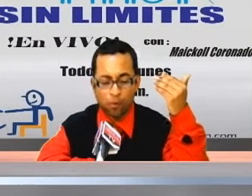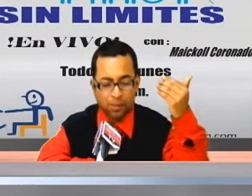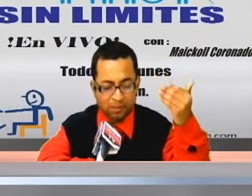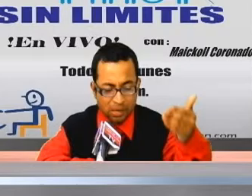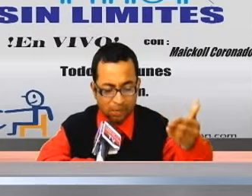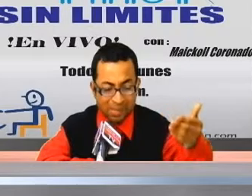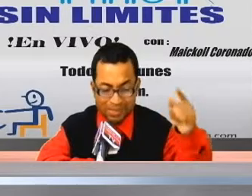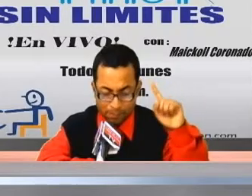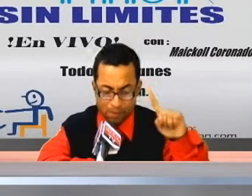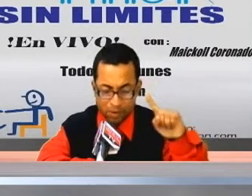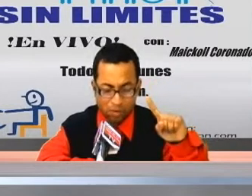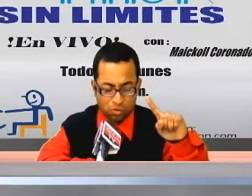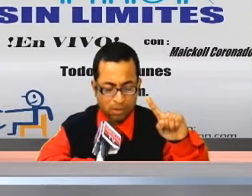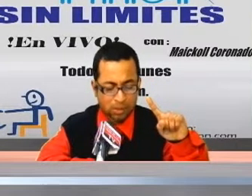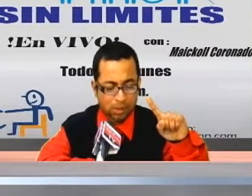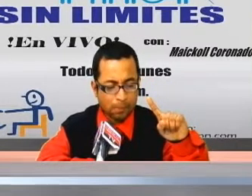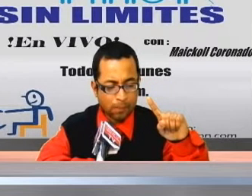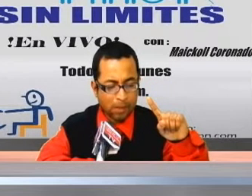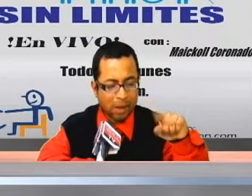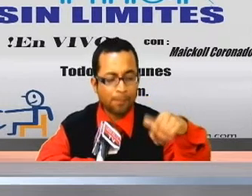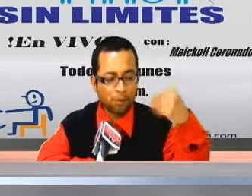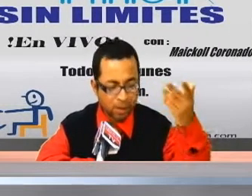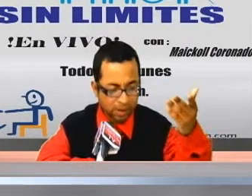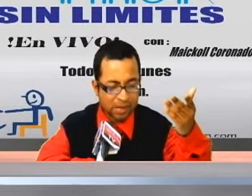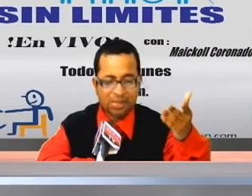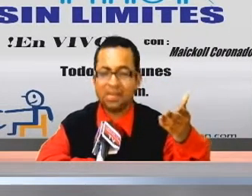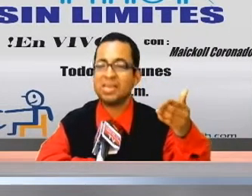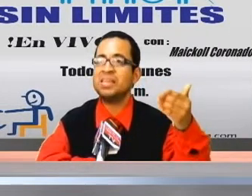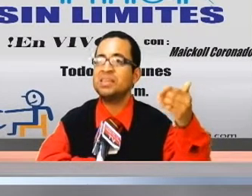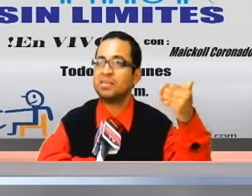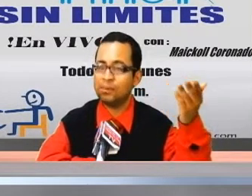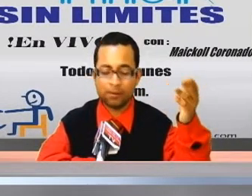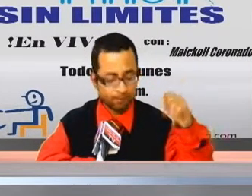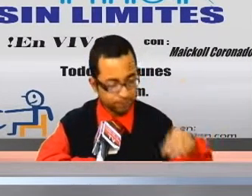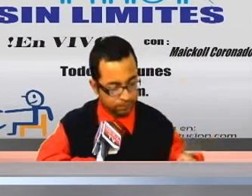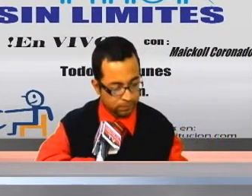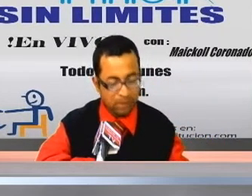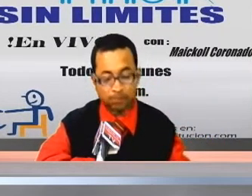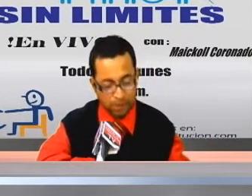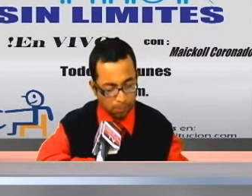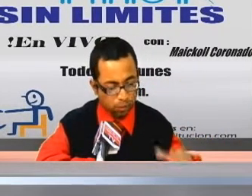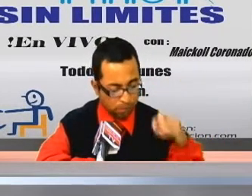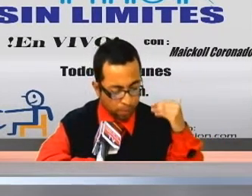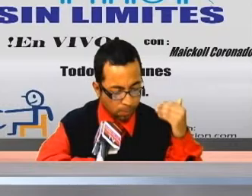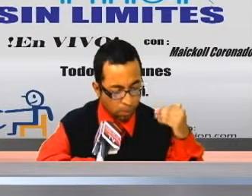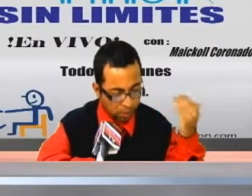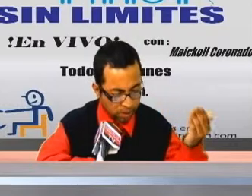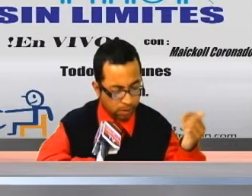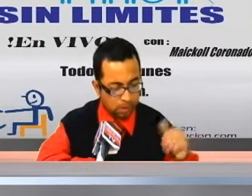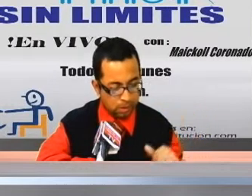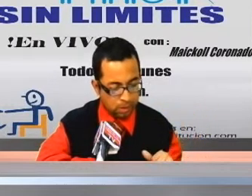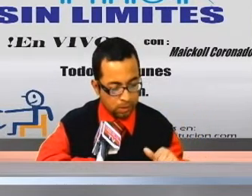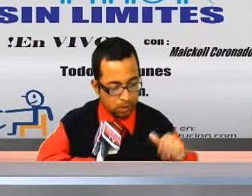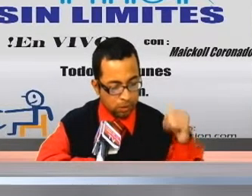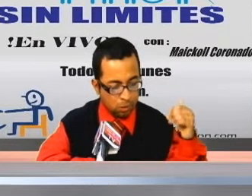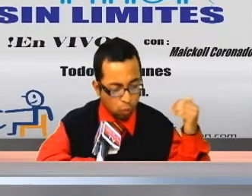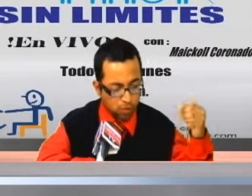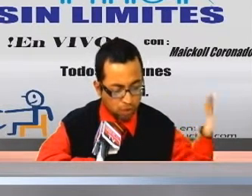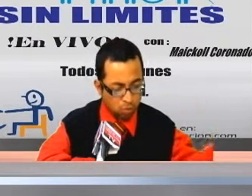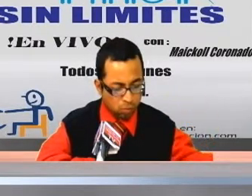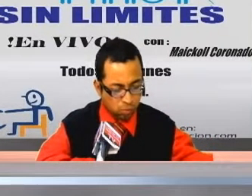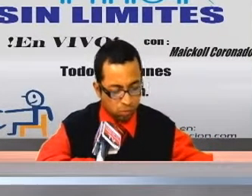saber un poco más del tema, y también una cosa, también puedan apoyar esta iniciativa. Esperamos que podamos lograr